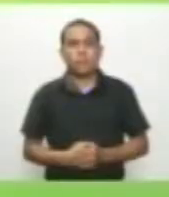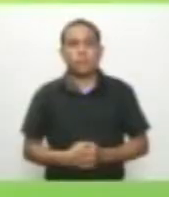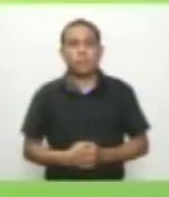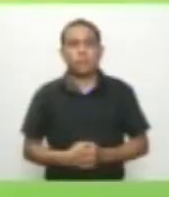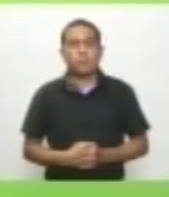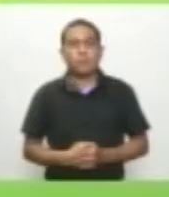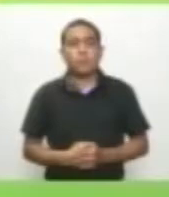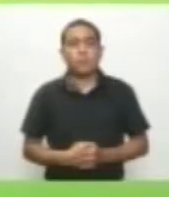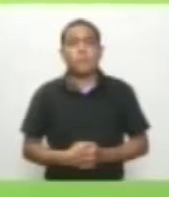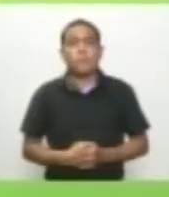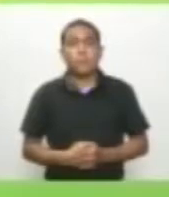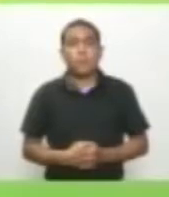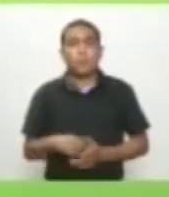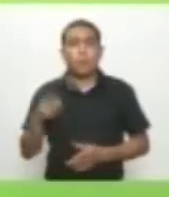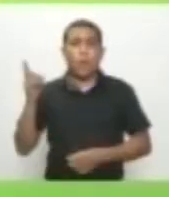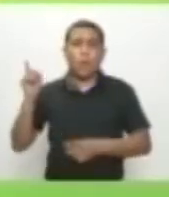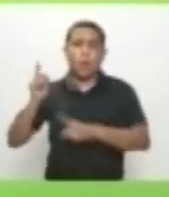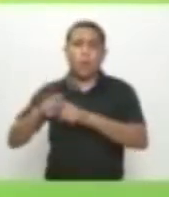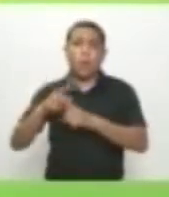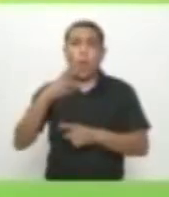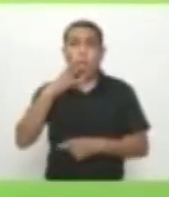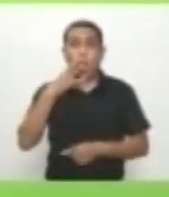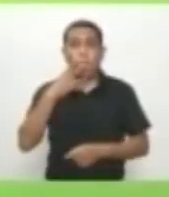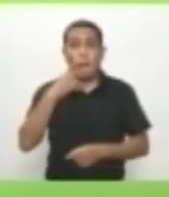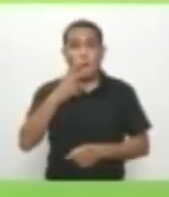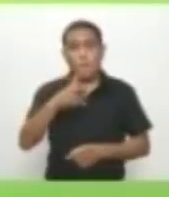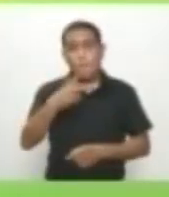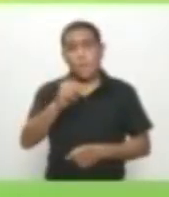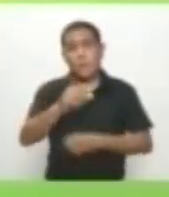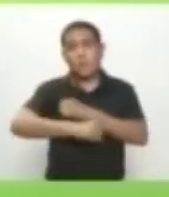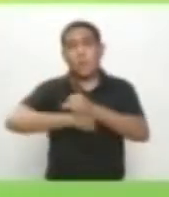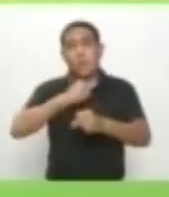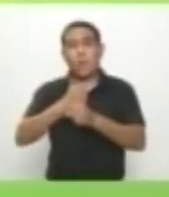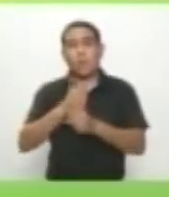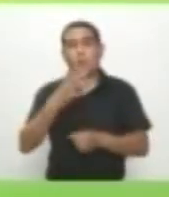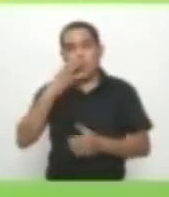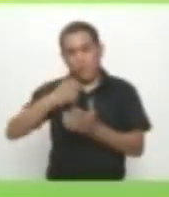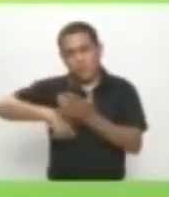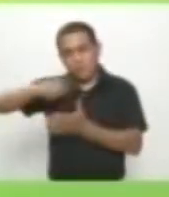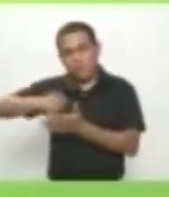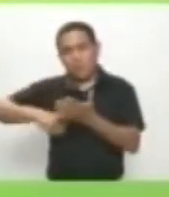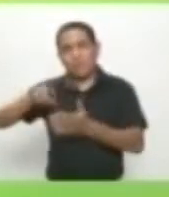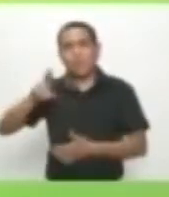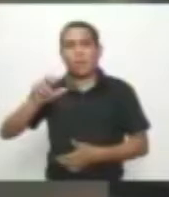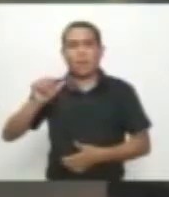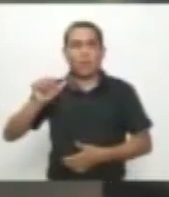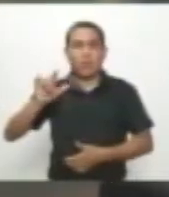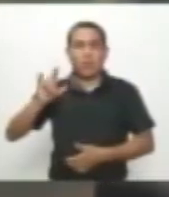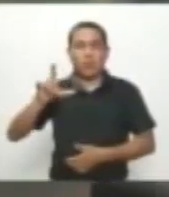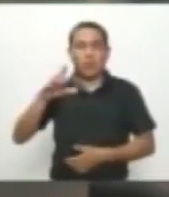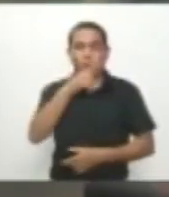Se conmemoran los 20 años del fallecimiento del escritor sinuano Raúl Gómez